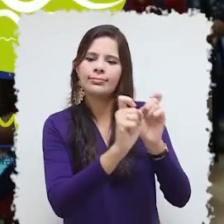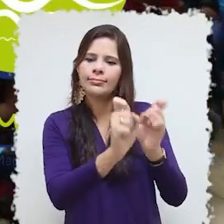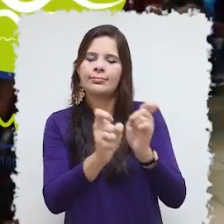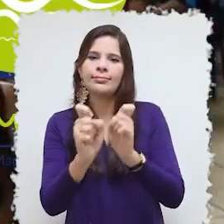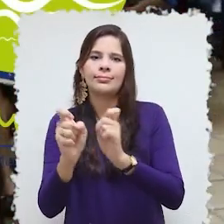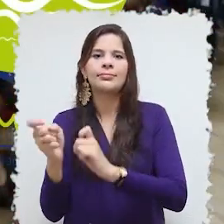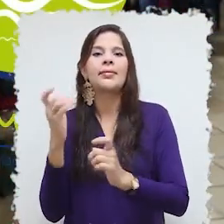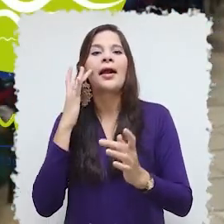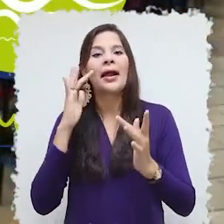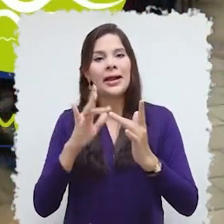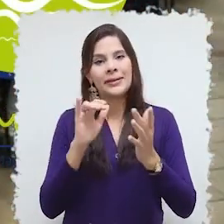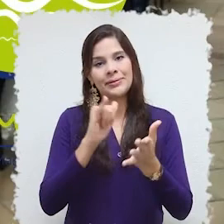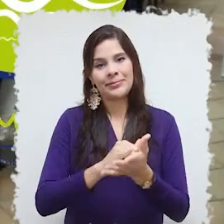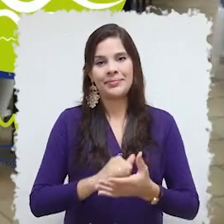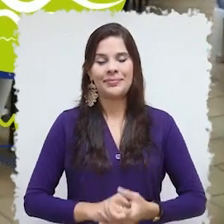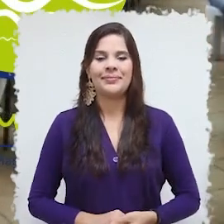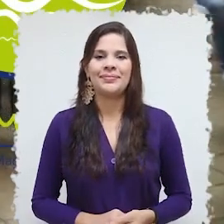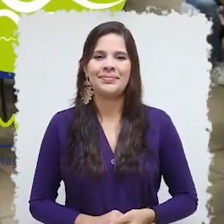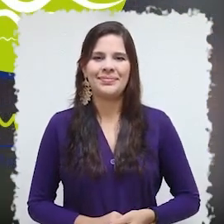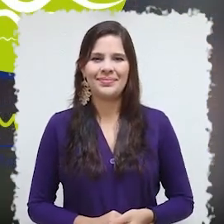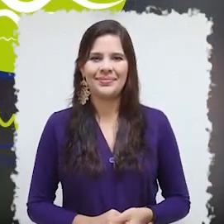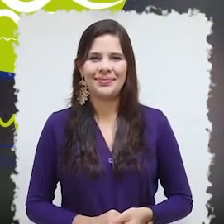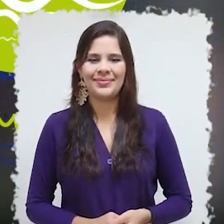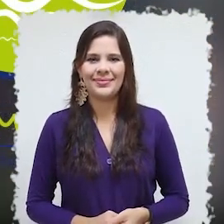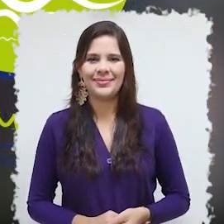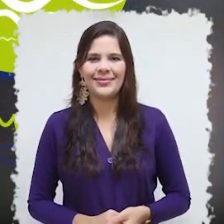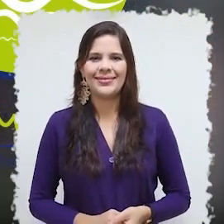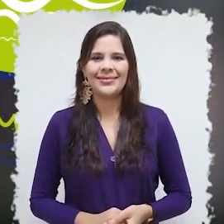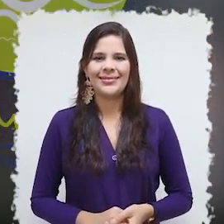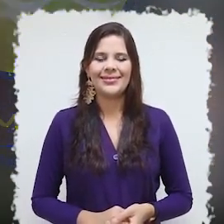asignados tras superar la convocatoria.